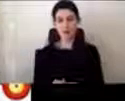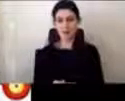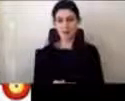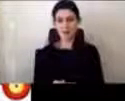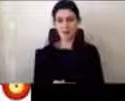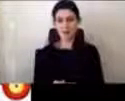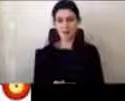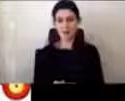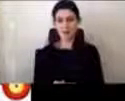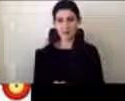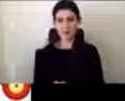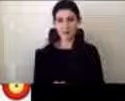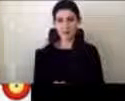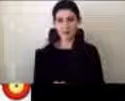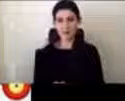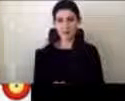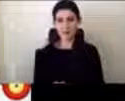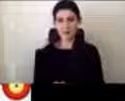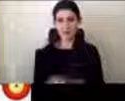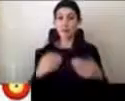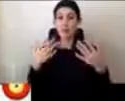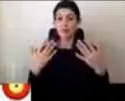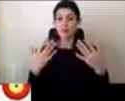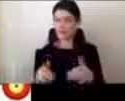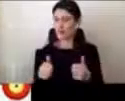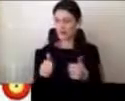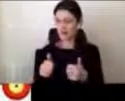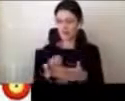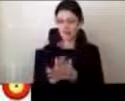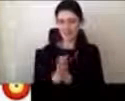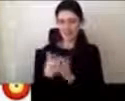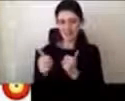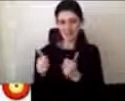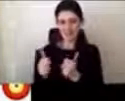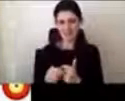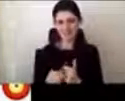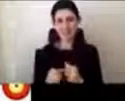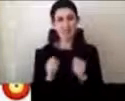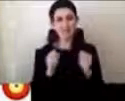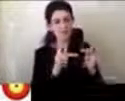Sí. Ya. Todo bien. Ok.